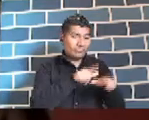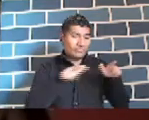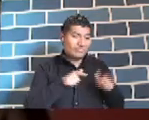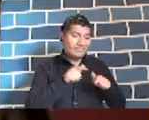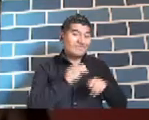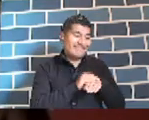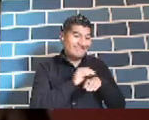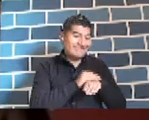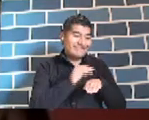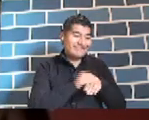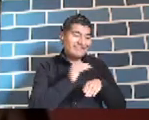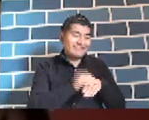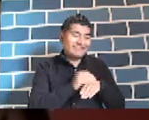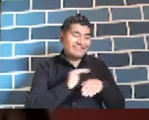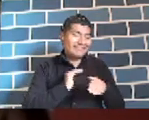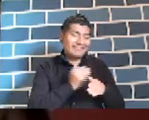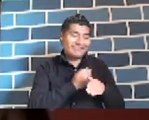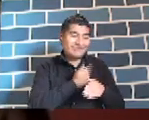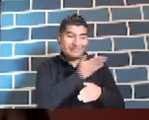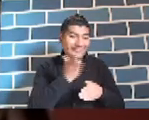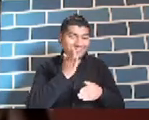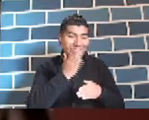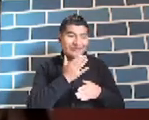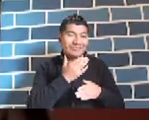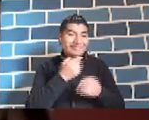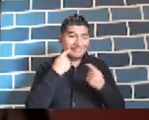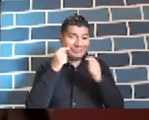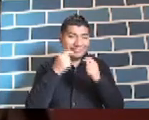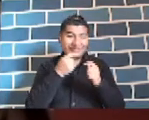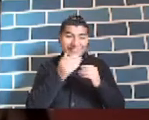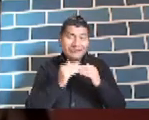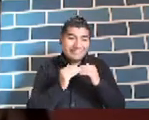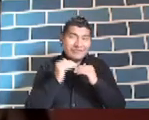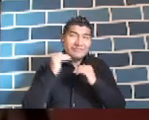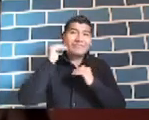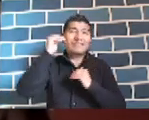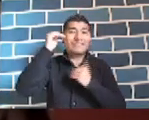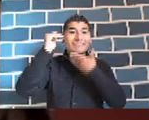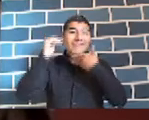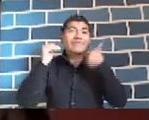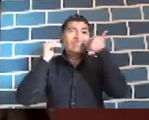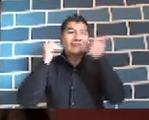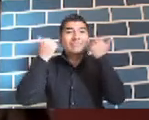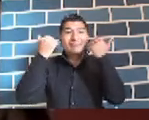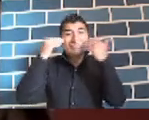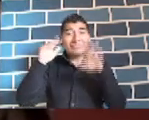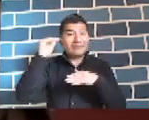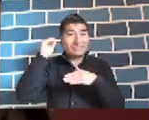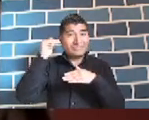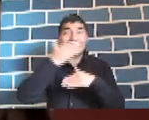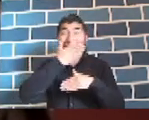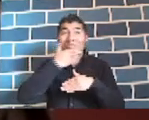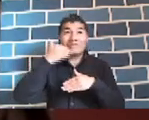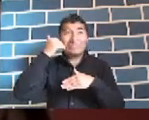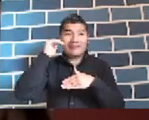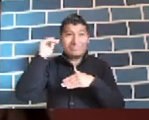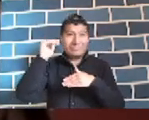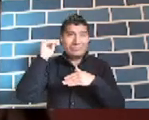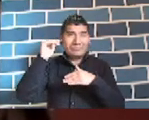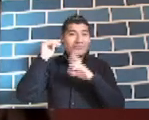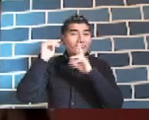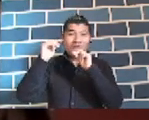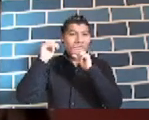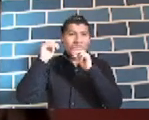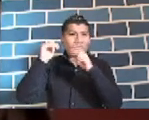de nuestras mediocridad es para ser mejores pero una vez alcanzada la excelencia no